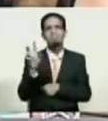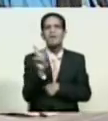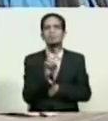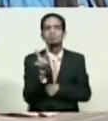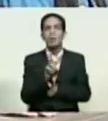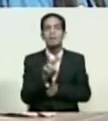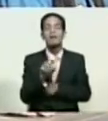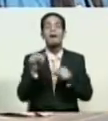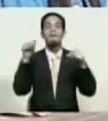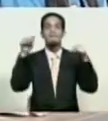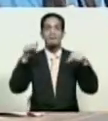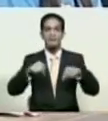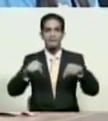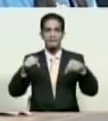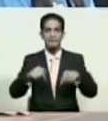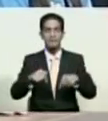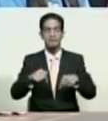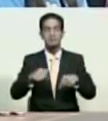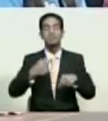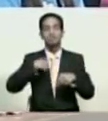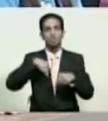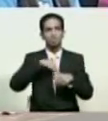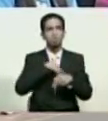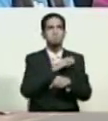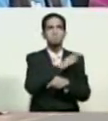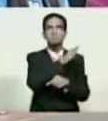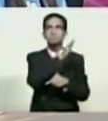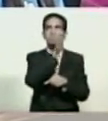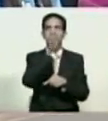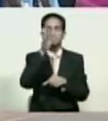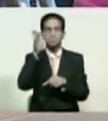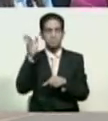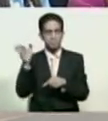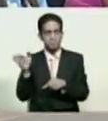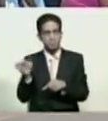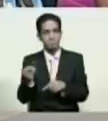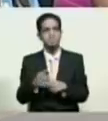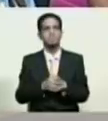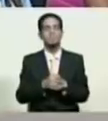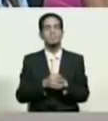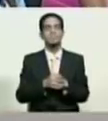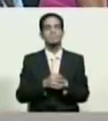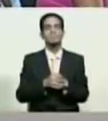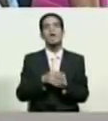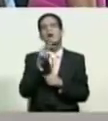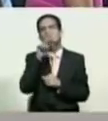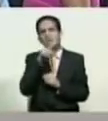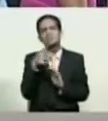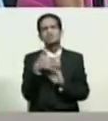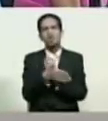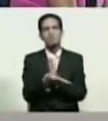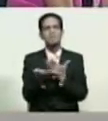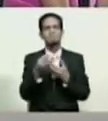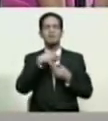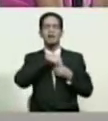desde acá nosotros fuimos por todo el país a hablar Venezuela. Fuimos a hablarle desde nuestras